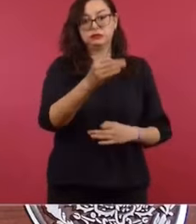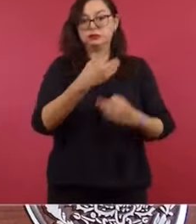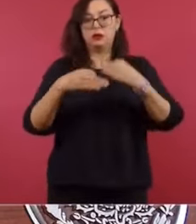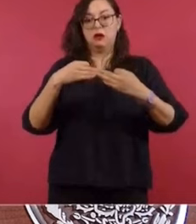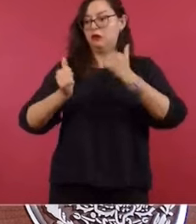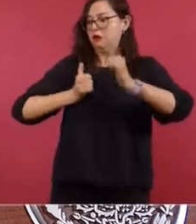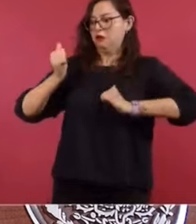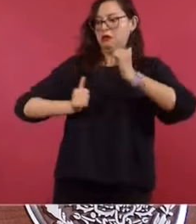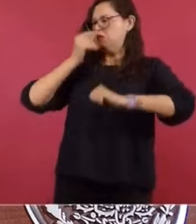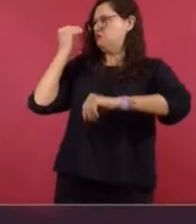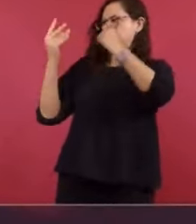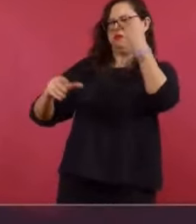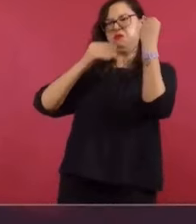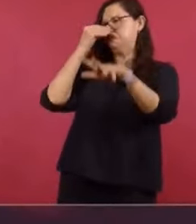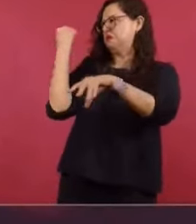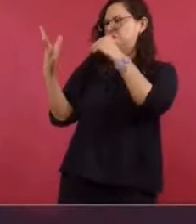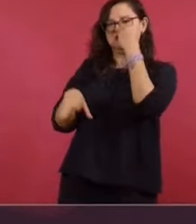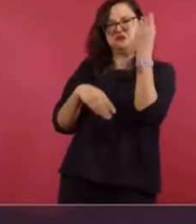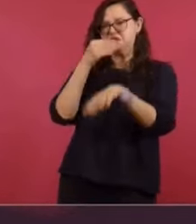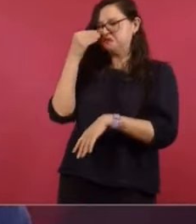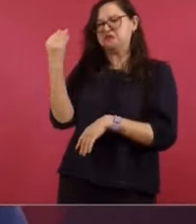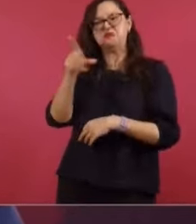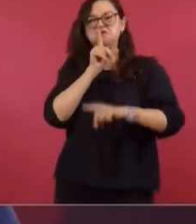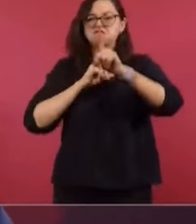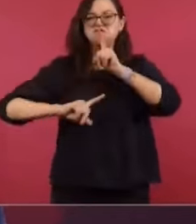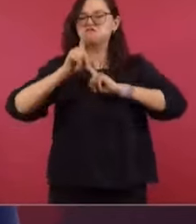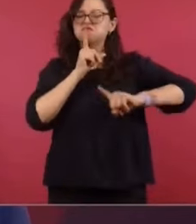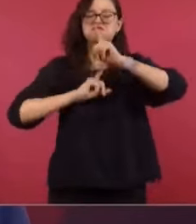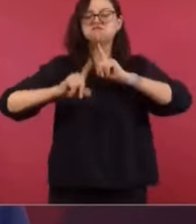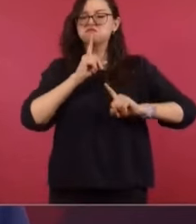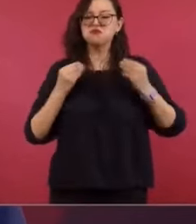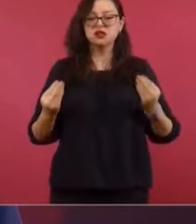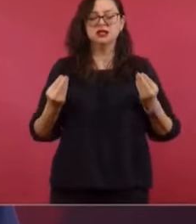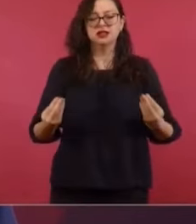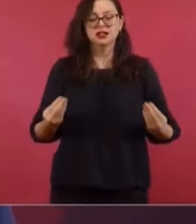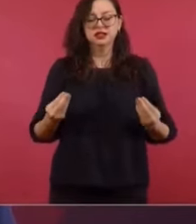fango, de lodo, muchas mentiras, muchas calumnias,